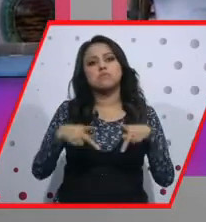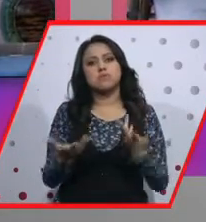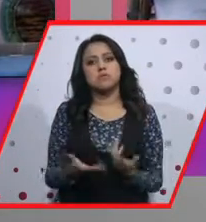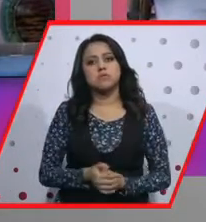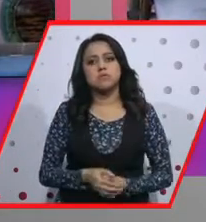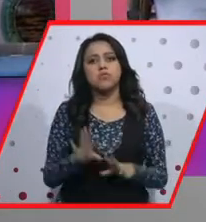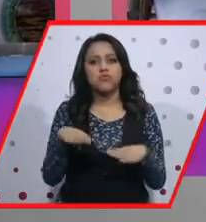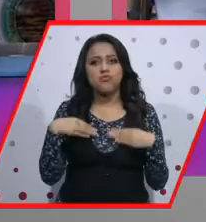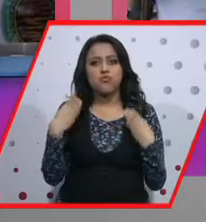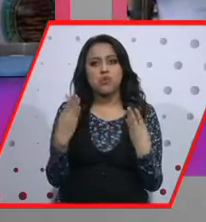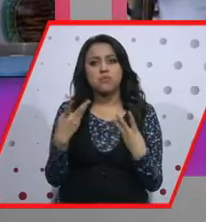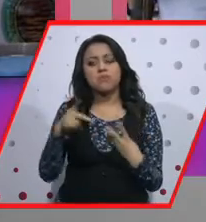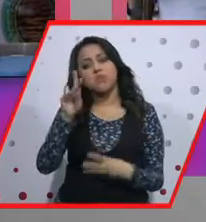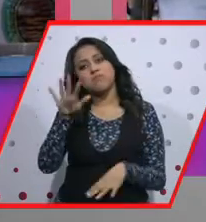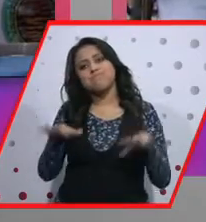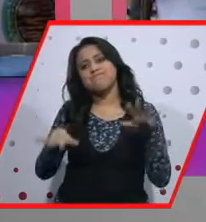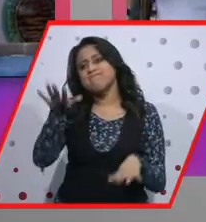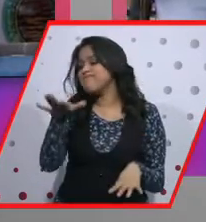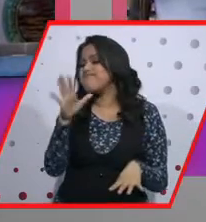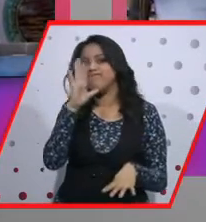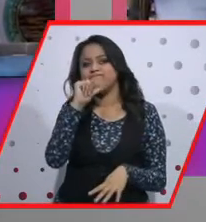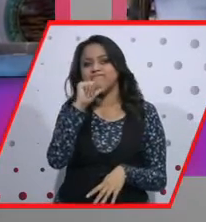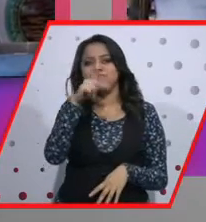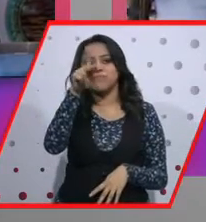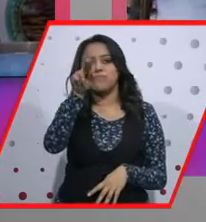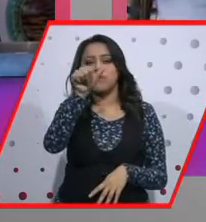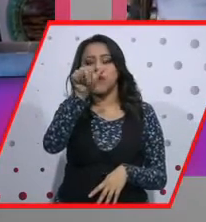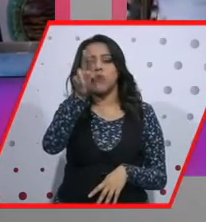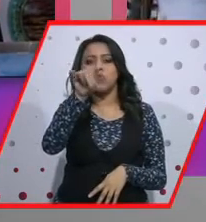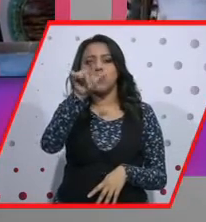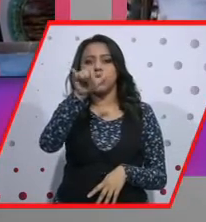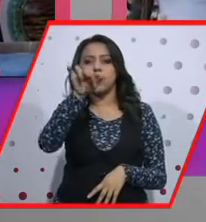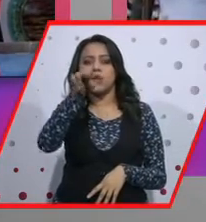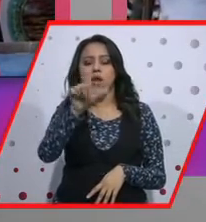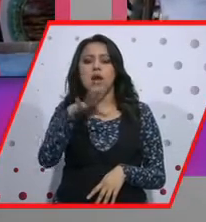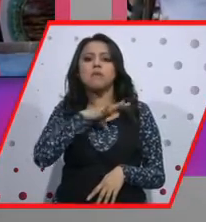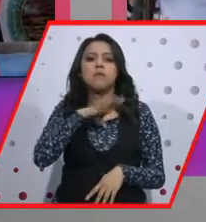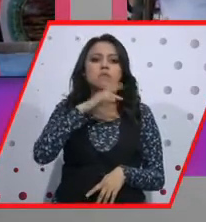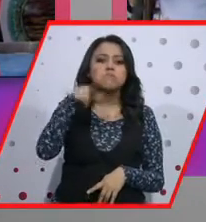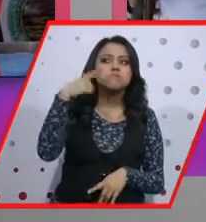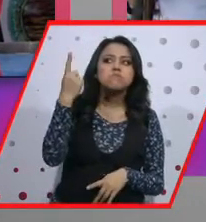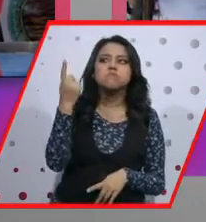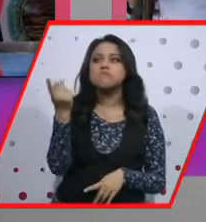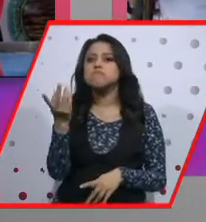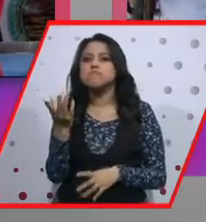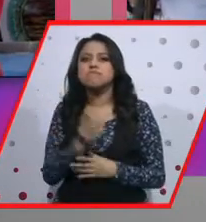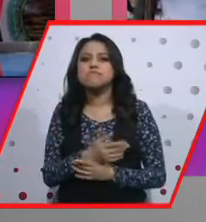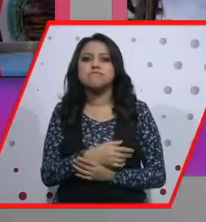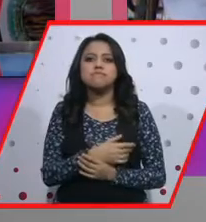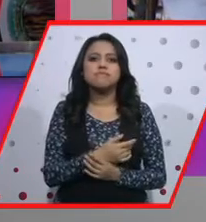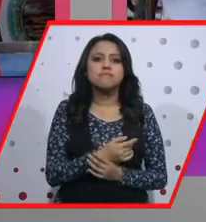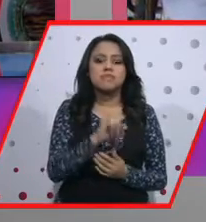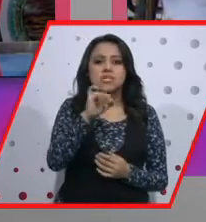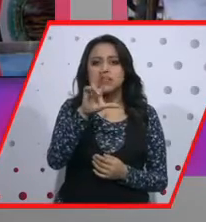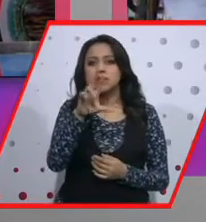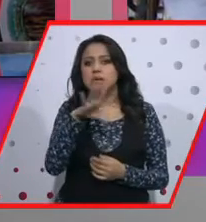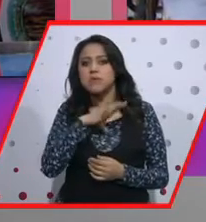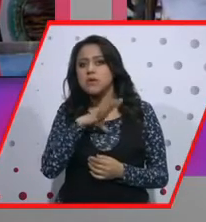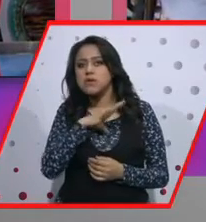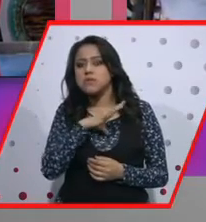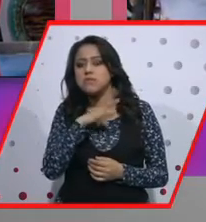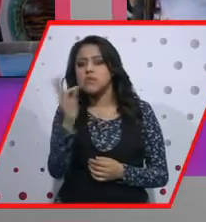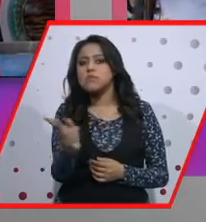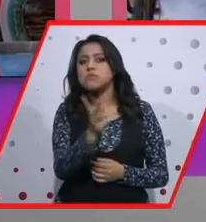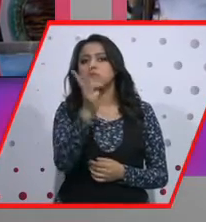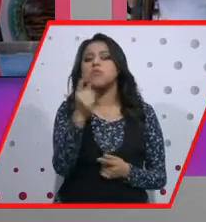Y más si pero a veces no se puede. Paulina, tengo a Paulina de donaciones. Está, sí, Pau, ¿tengo a Pau ahí?